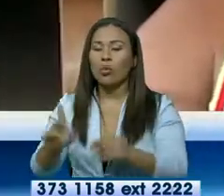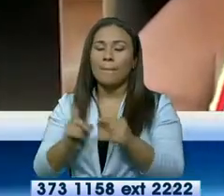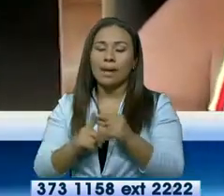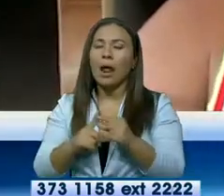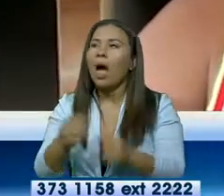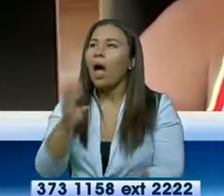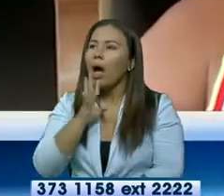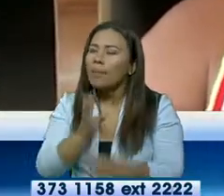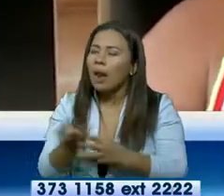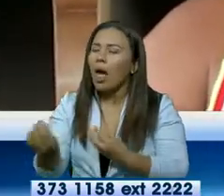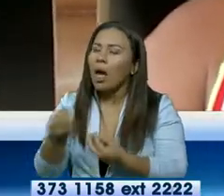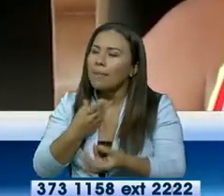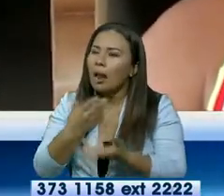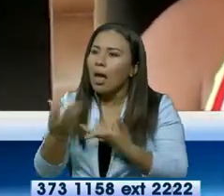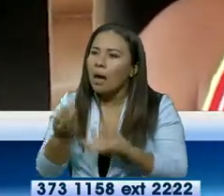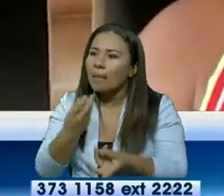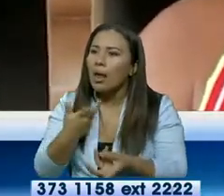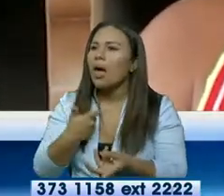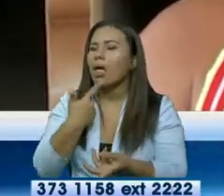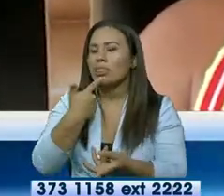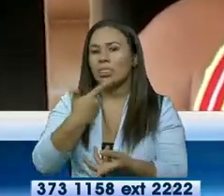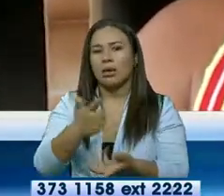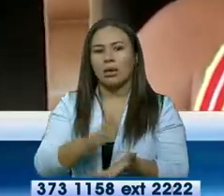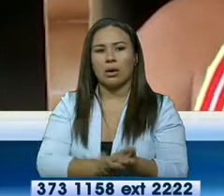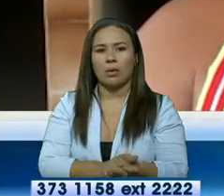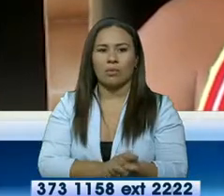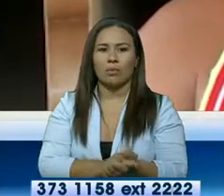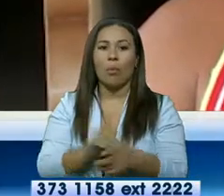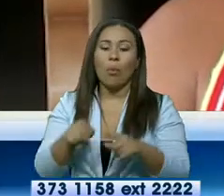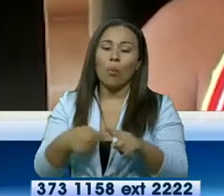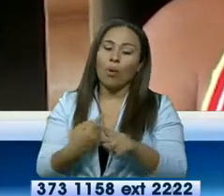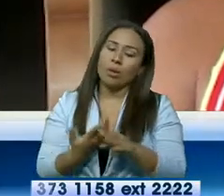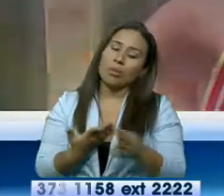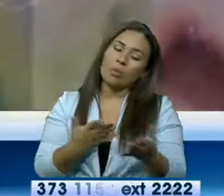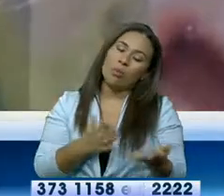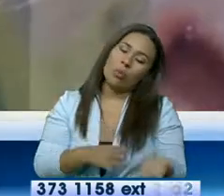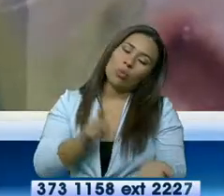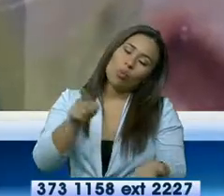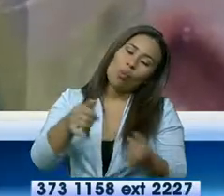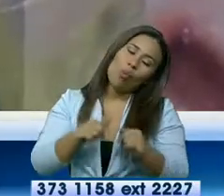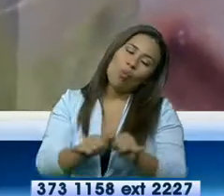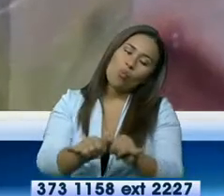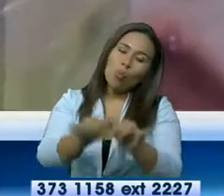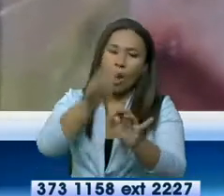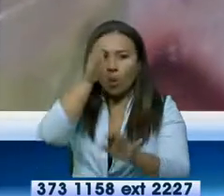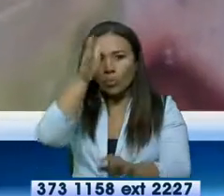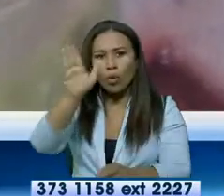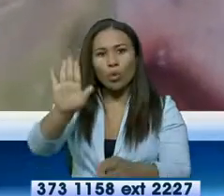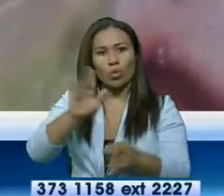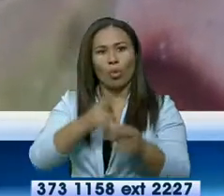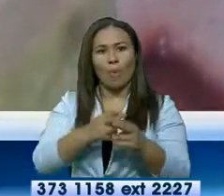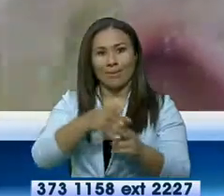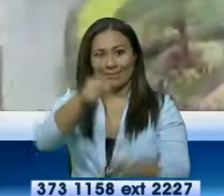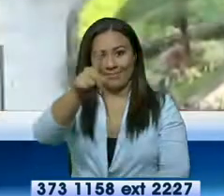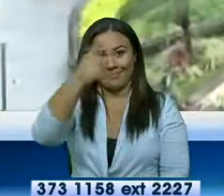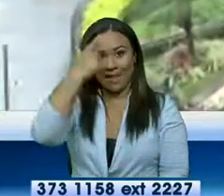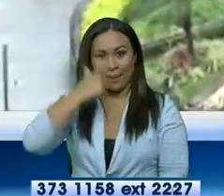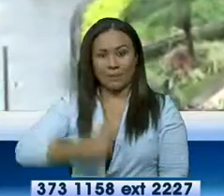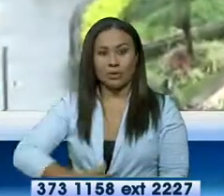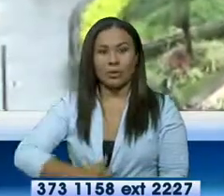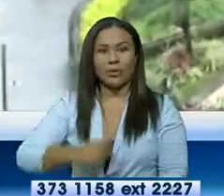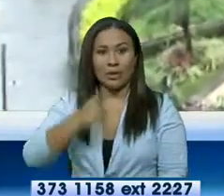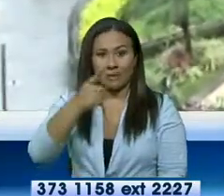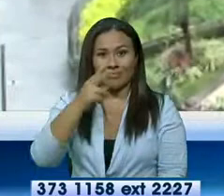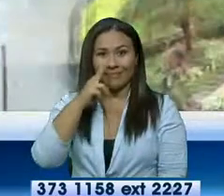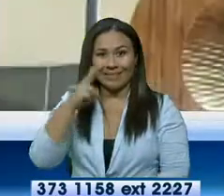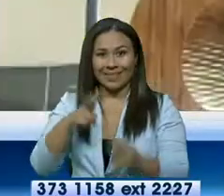él dijo en este caso, ya al momento de fallecer, diríamos así. El nombre e imagen de este luchador es conocido